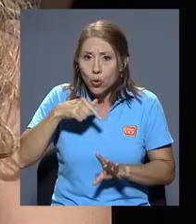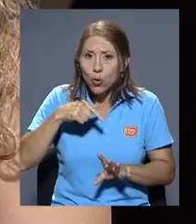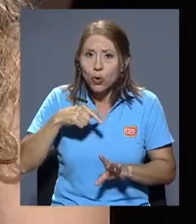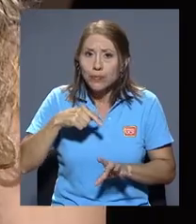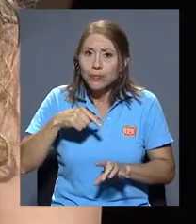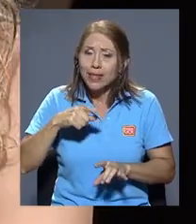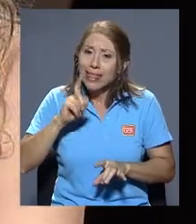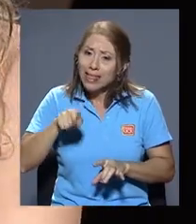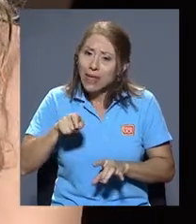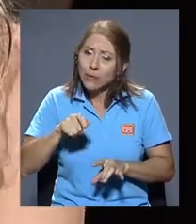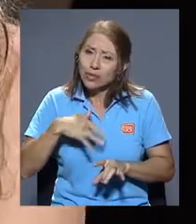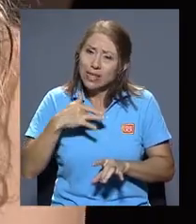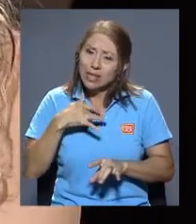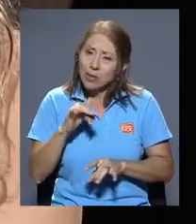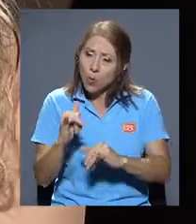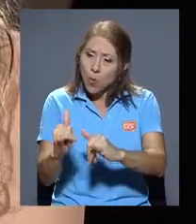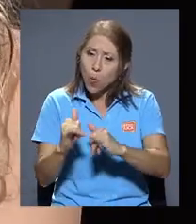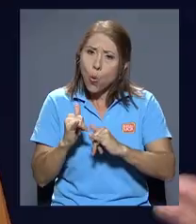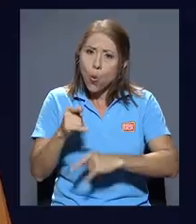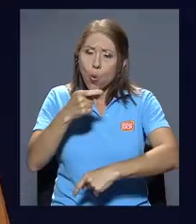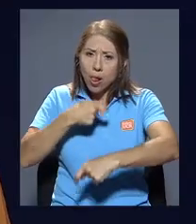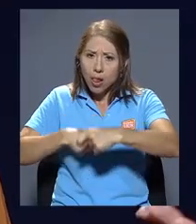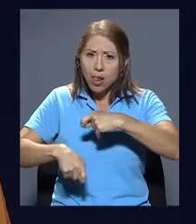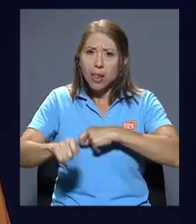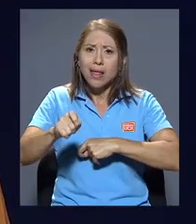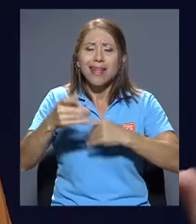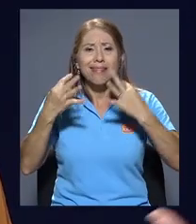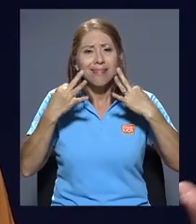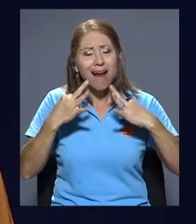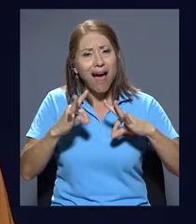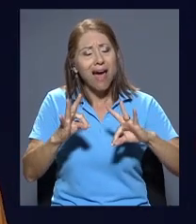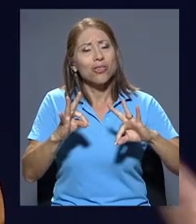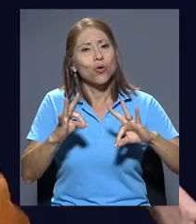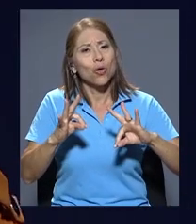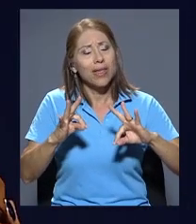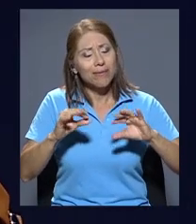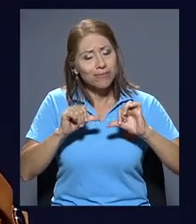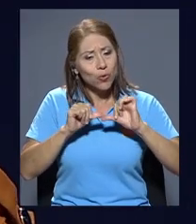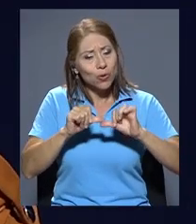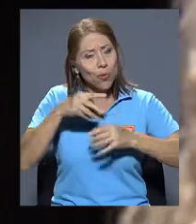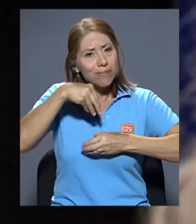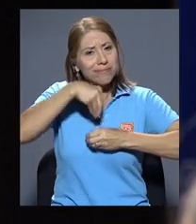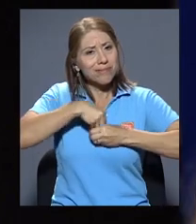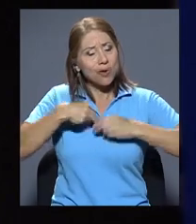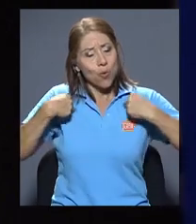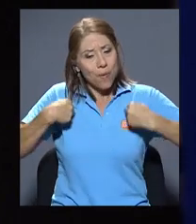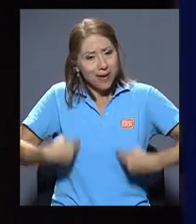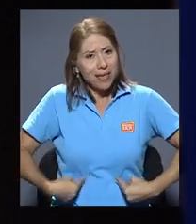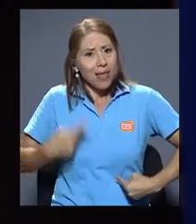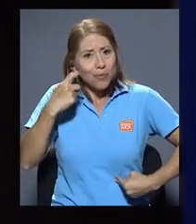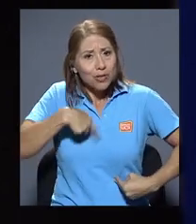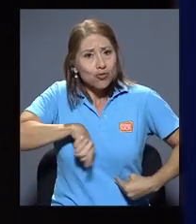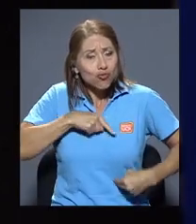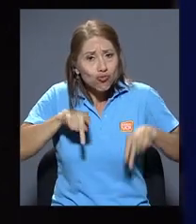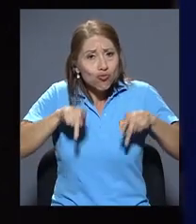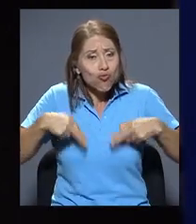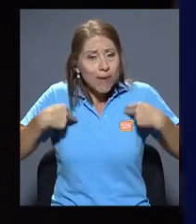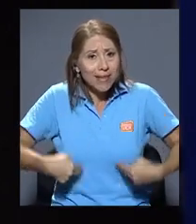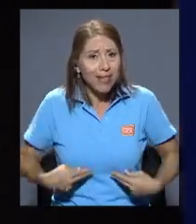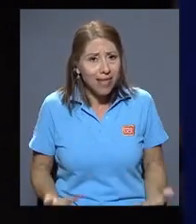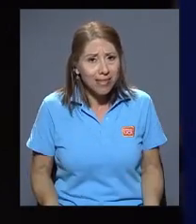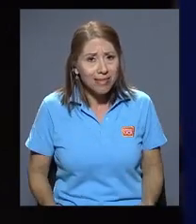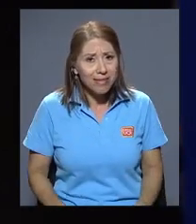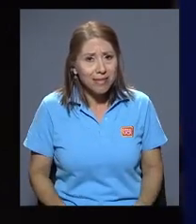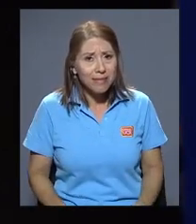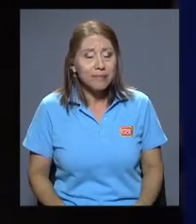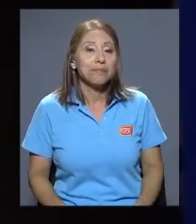de mantener esta humanidad que nos hace falta como humanidad que somos, ¿verdad? Nos quedan ya muy pocos